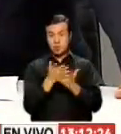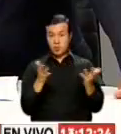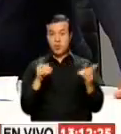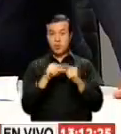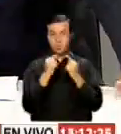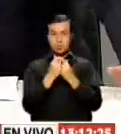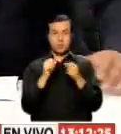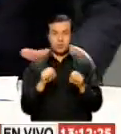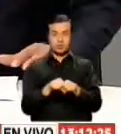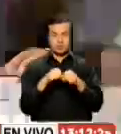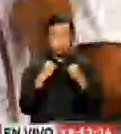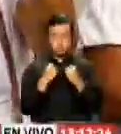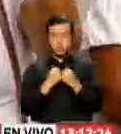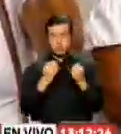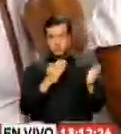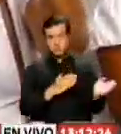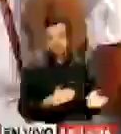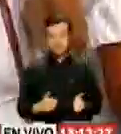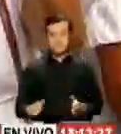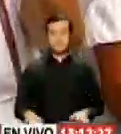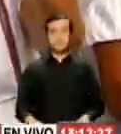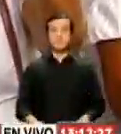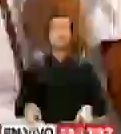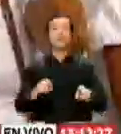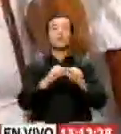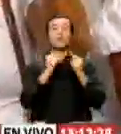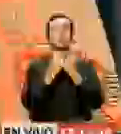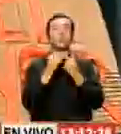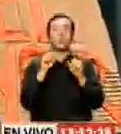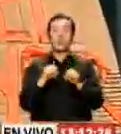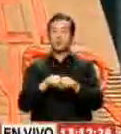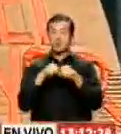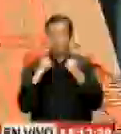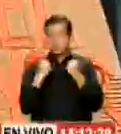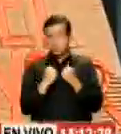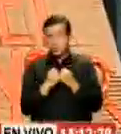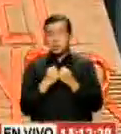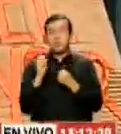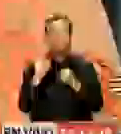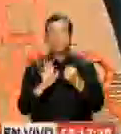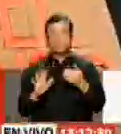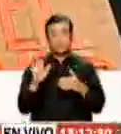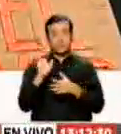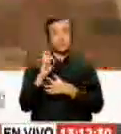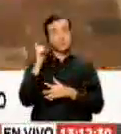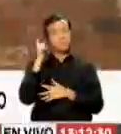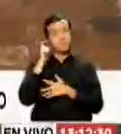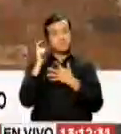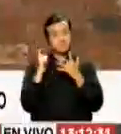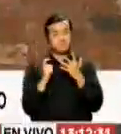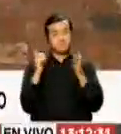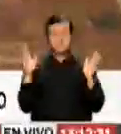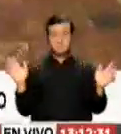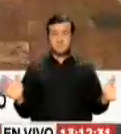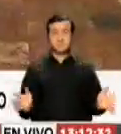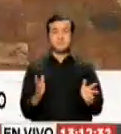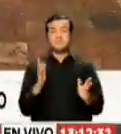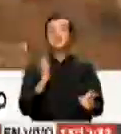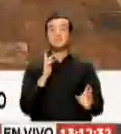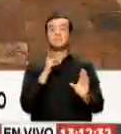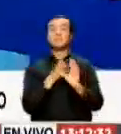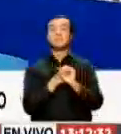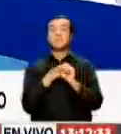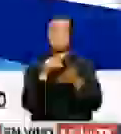de la sociedad. Los colectivos sociales reconocen que en Ecuador es necesario fortalecer la promoción de la